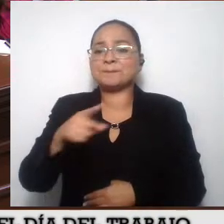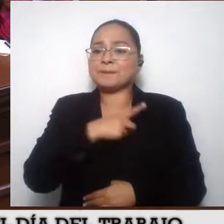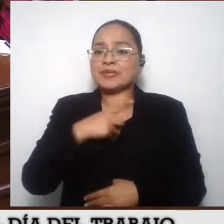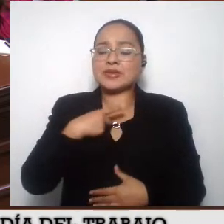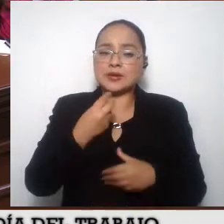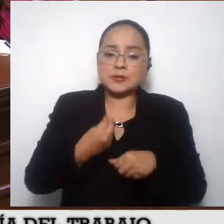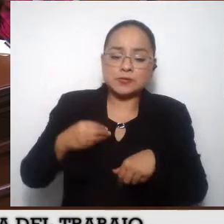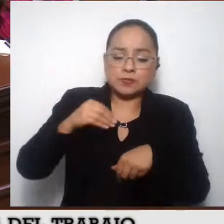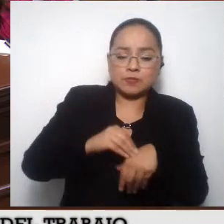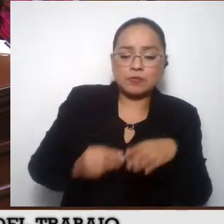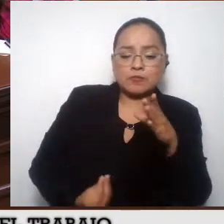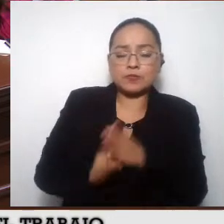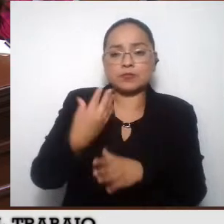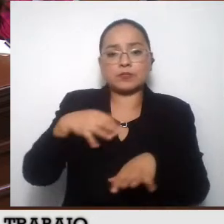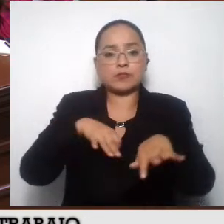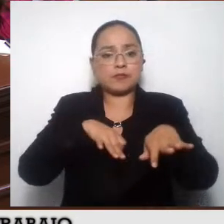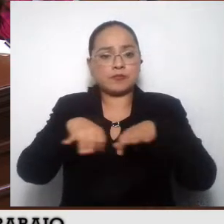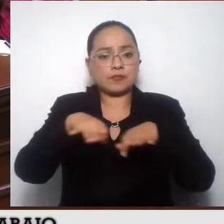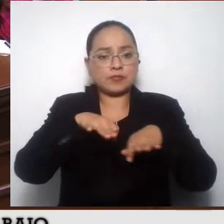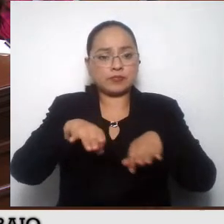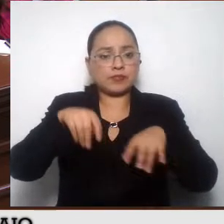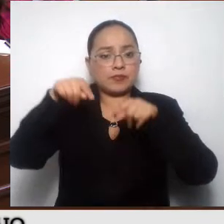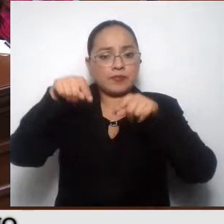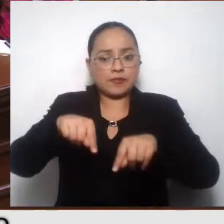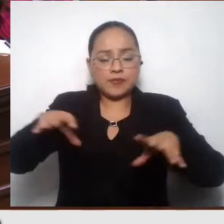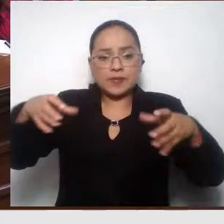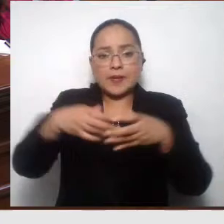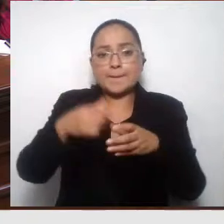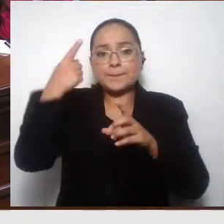empleos en el corazón de la elaboración de las